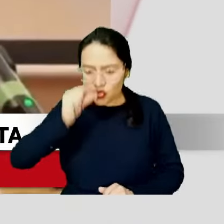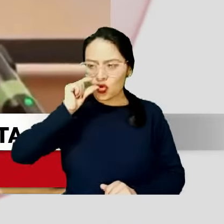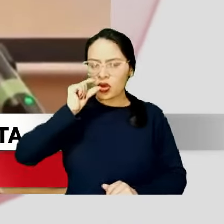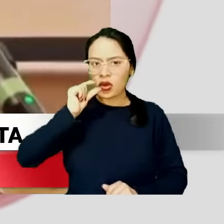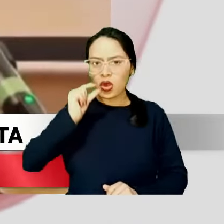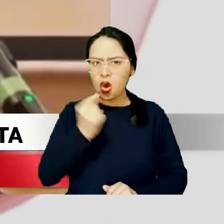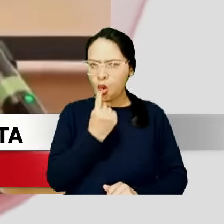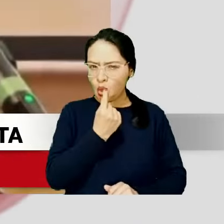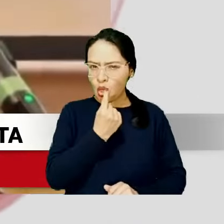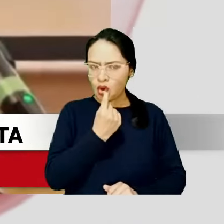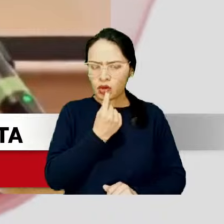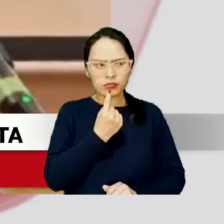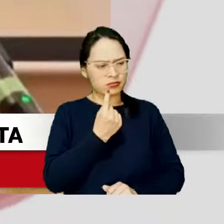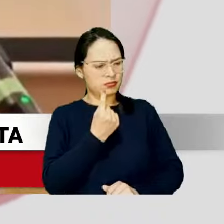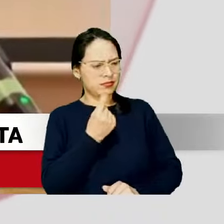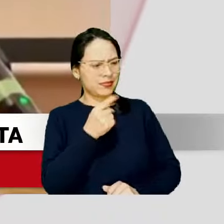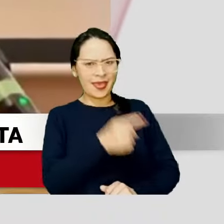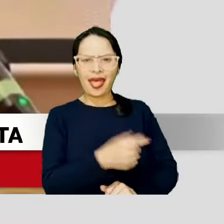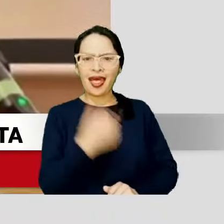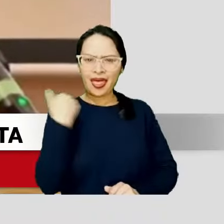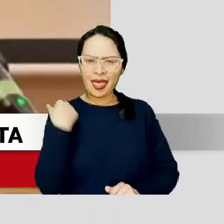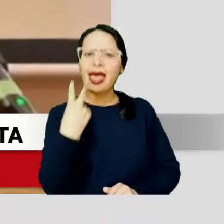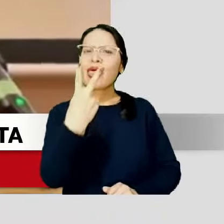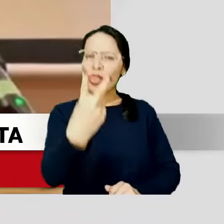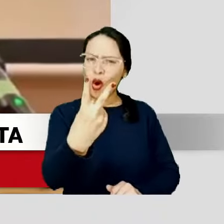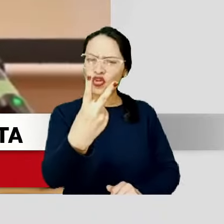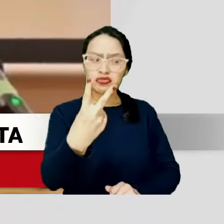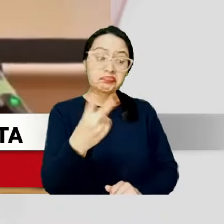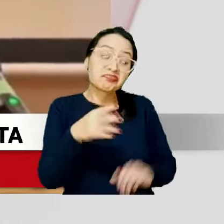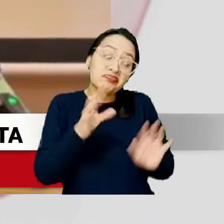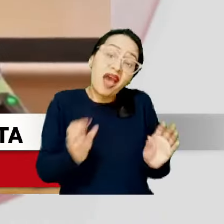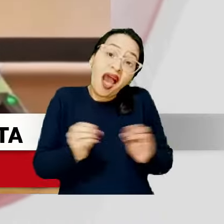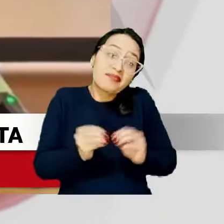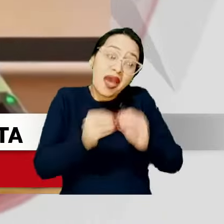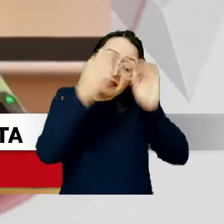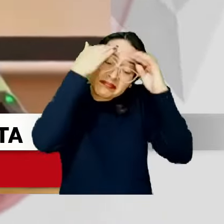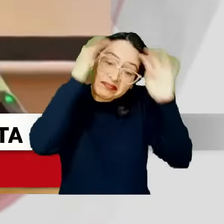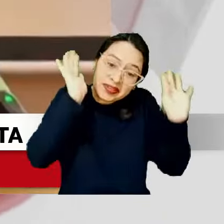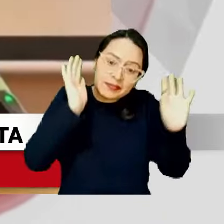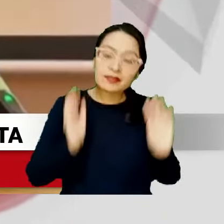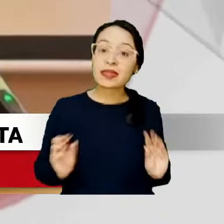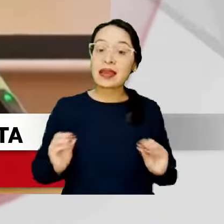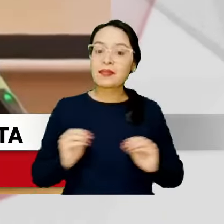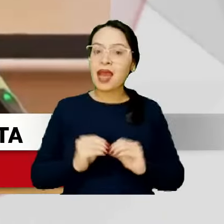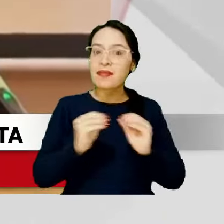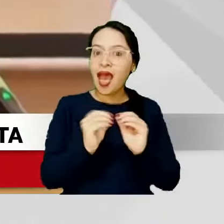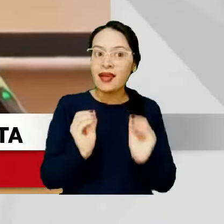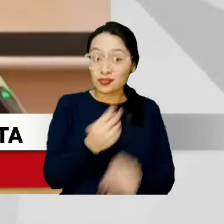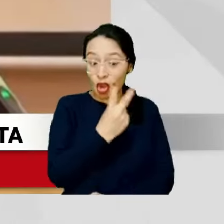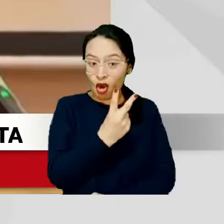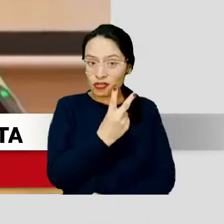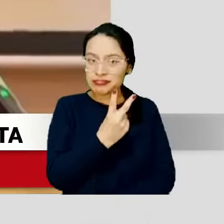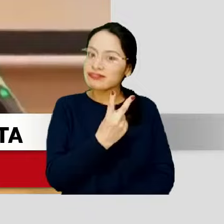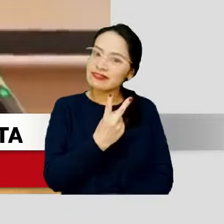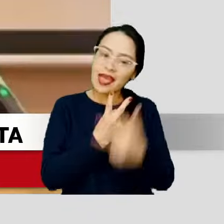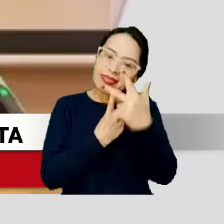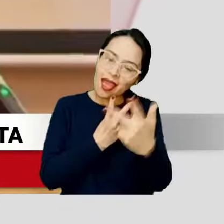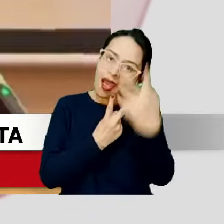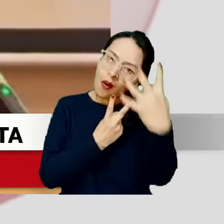tequila. Dicen dos shots de tequila y algunos más. Esos algunos más son más de dos. Mi defendido me indica que ella